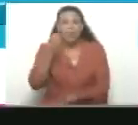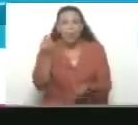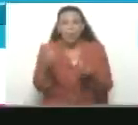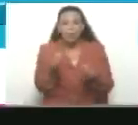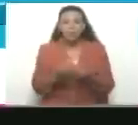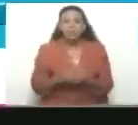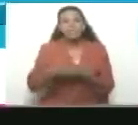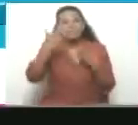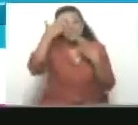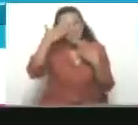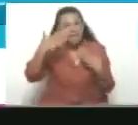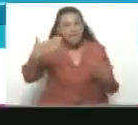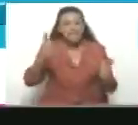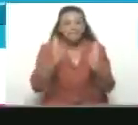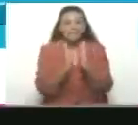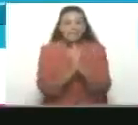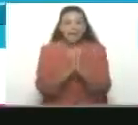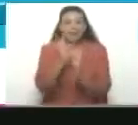Ordaz